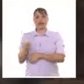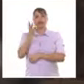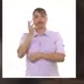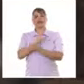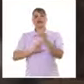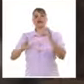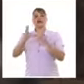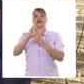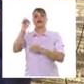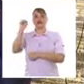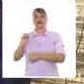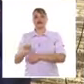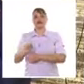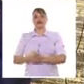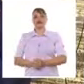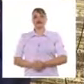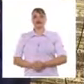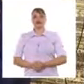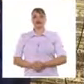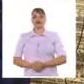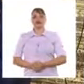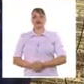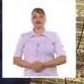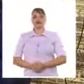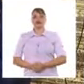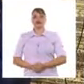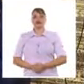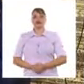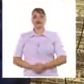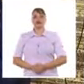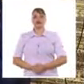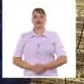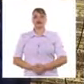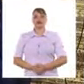Desde Kampala ha sido un reporte de Talía González para el canal cubano de Noticias.